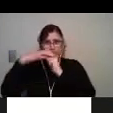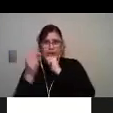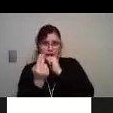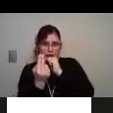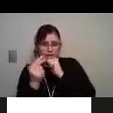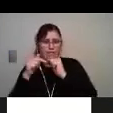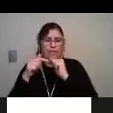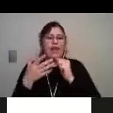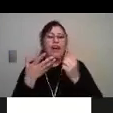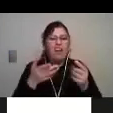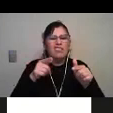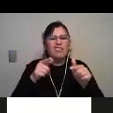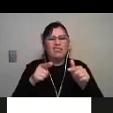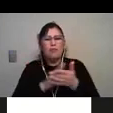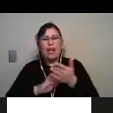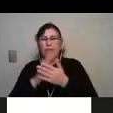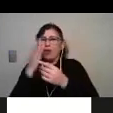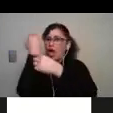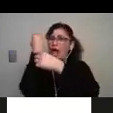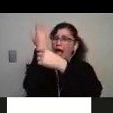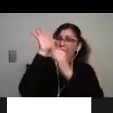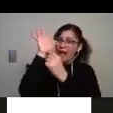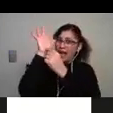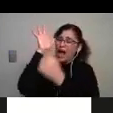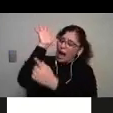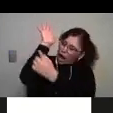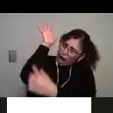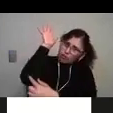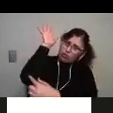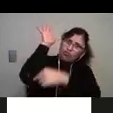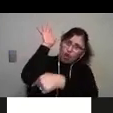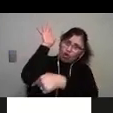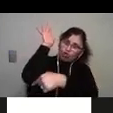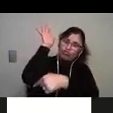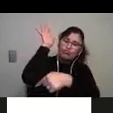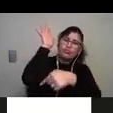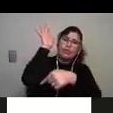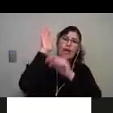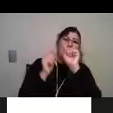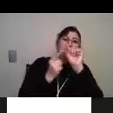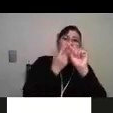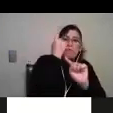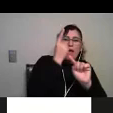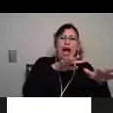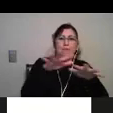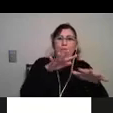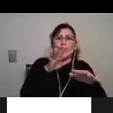vía final que conecta el axón, ¿cierto?, de la vía de la primera motoneurona